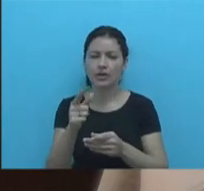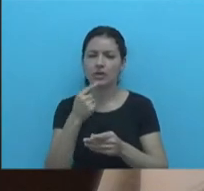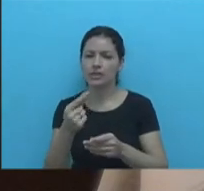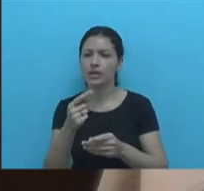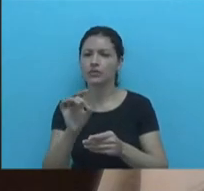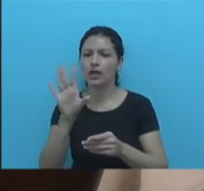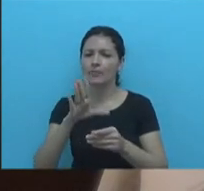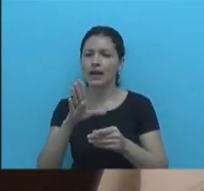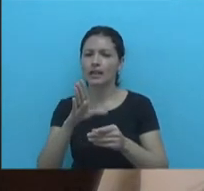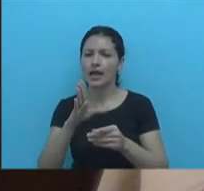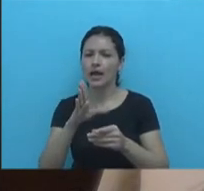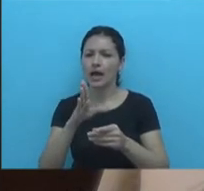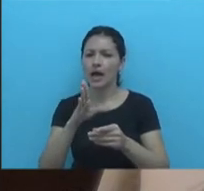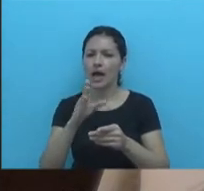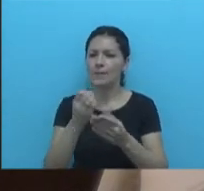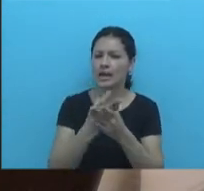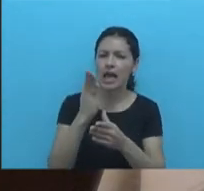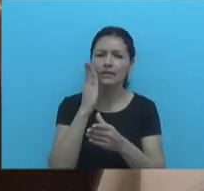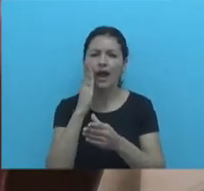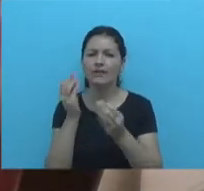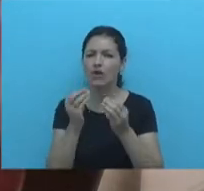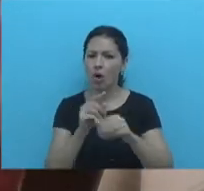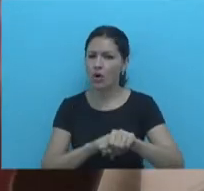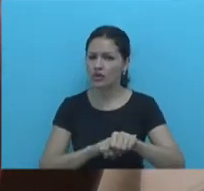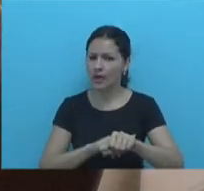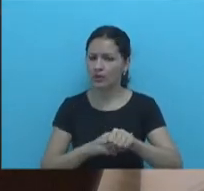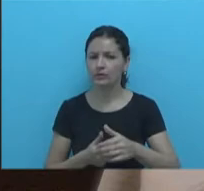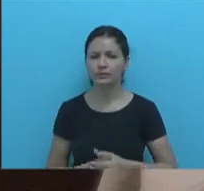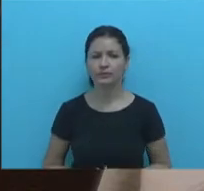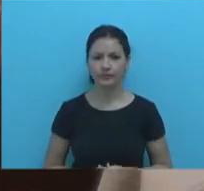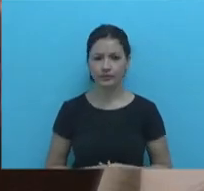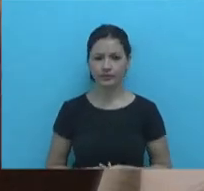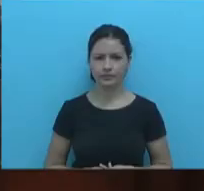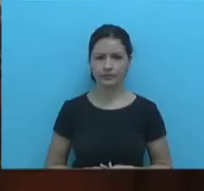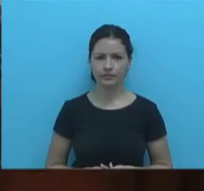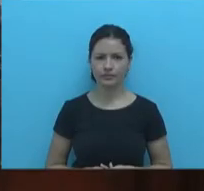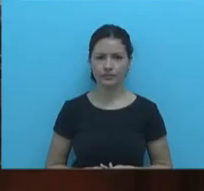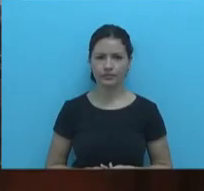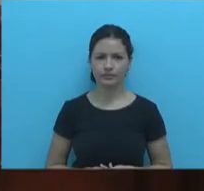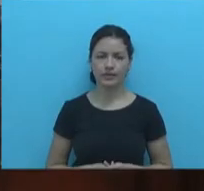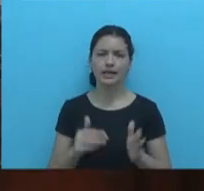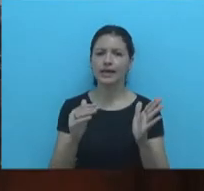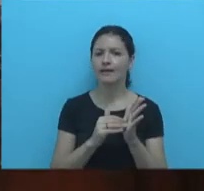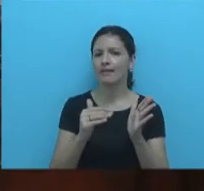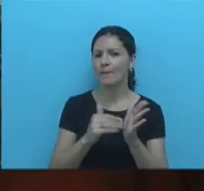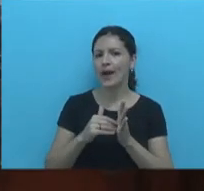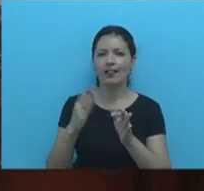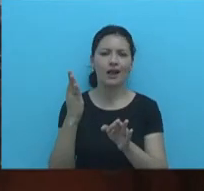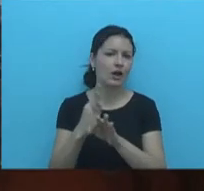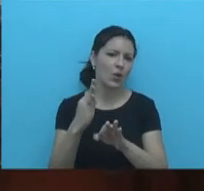mañana o turno tarde también. Sí, yo creo que sería conveniente que cada escuela establezca su horario siempre y